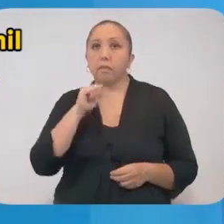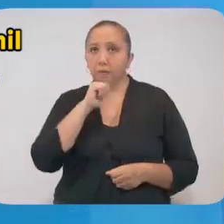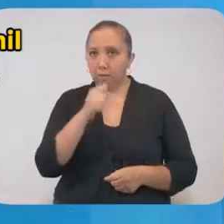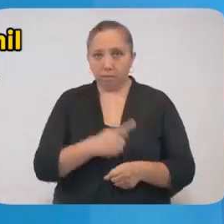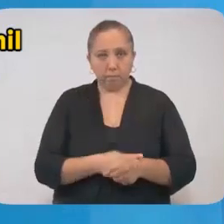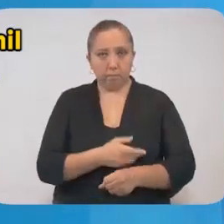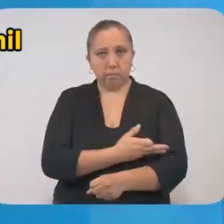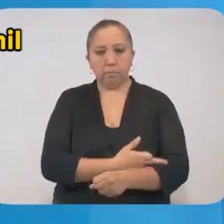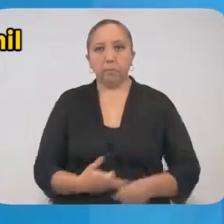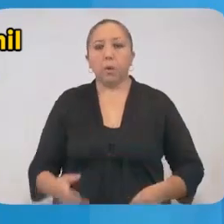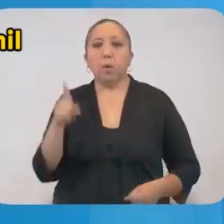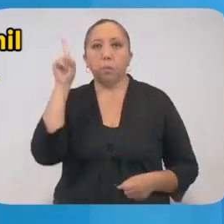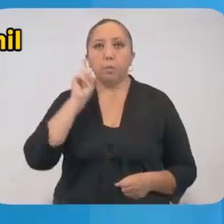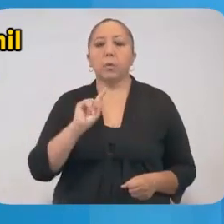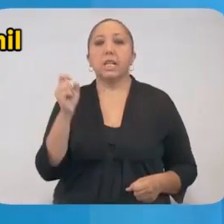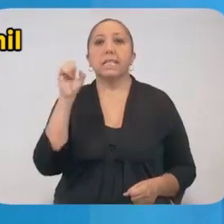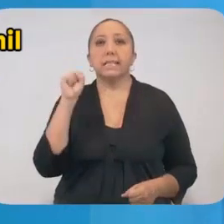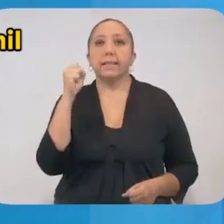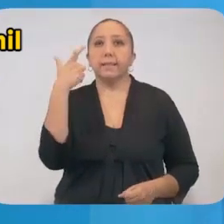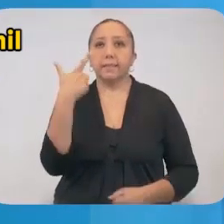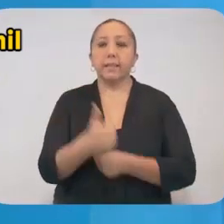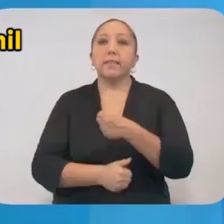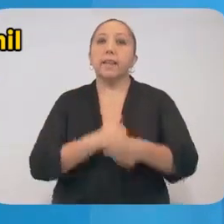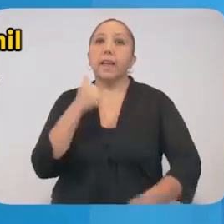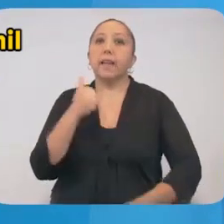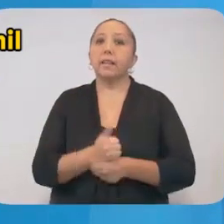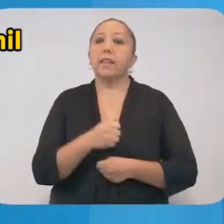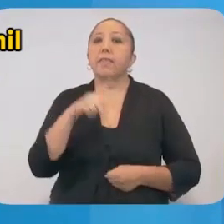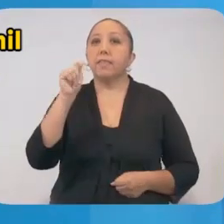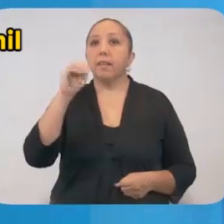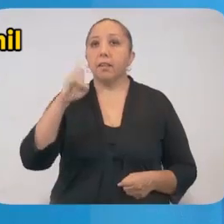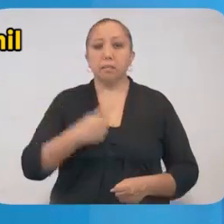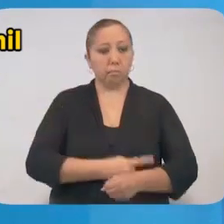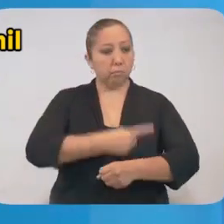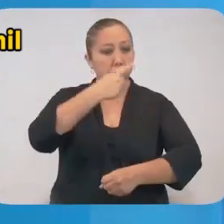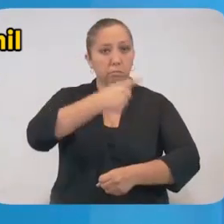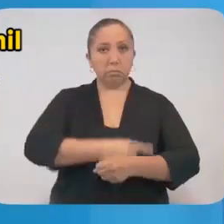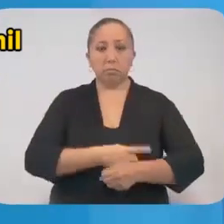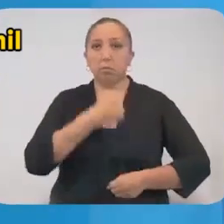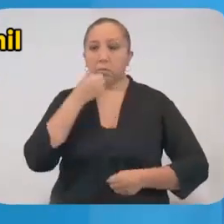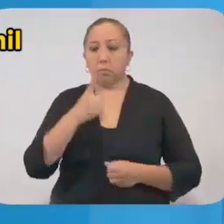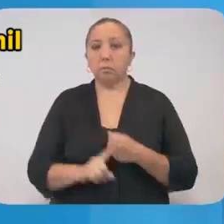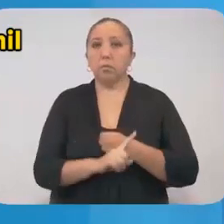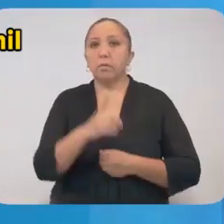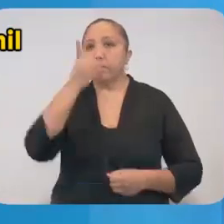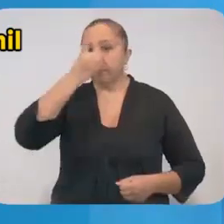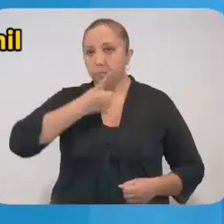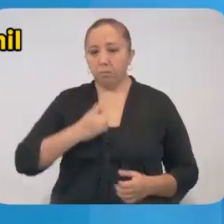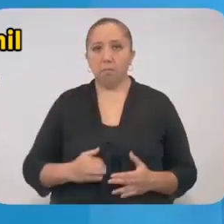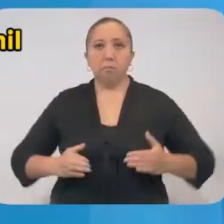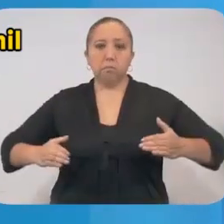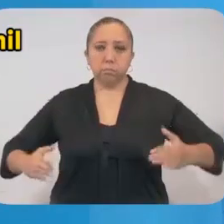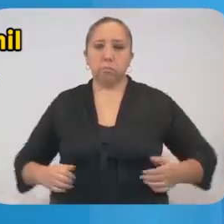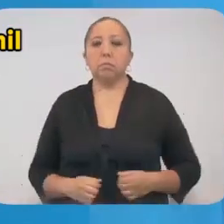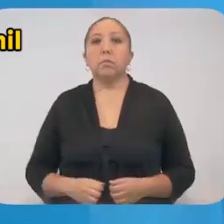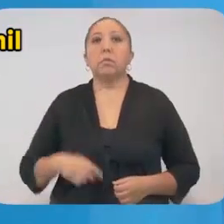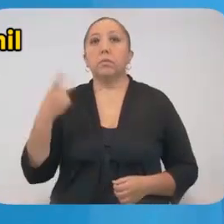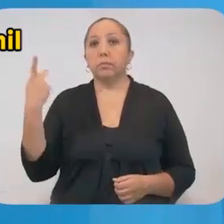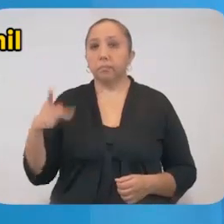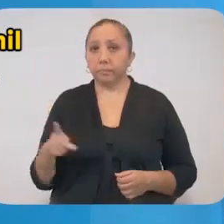Mujer de 67 años de Tecal de Venegas, con hipertensión, inmunosupresión, diabetes y obesidad. Sus contactos se